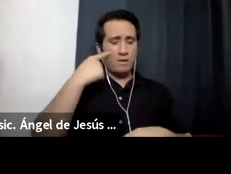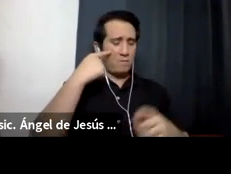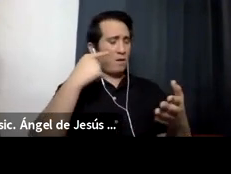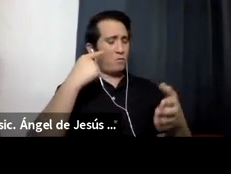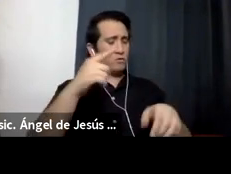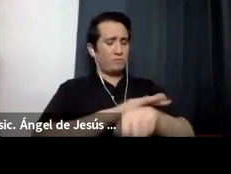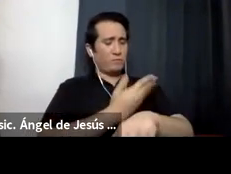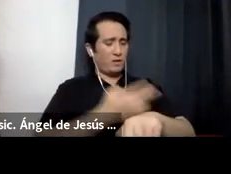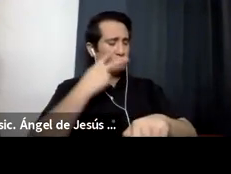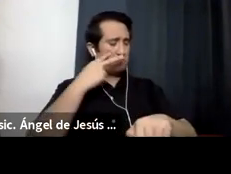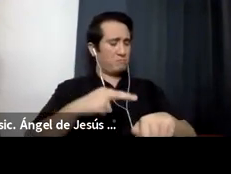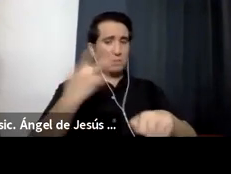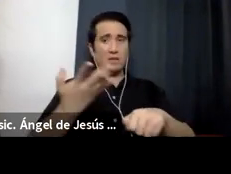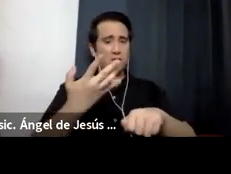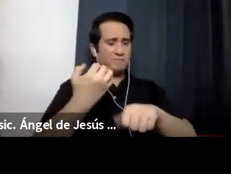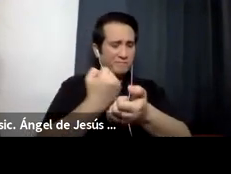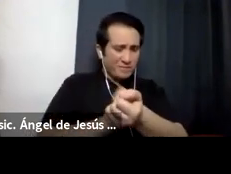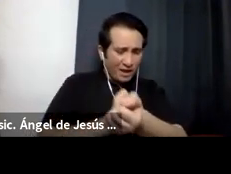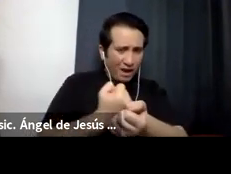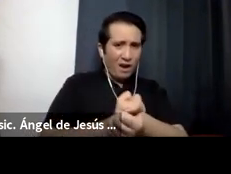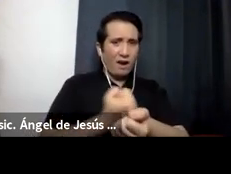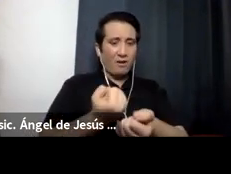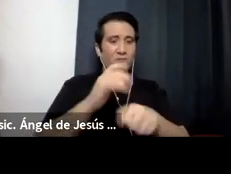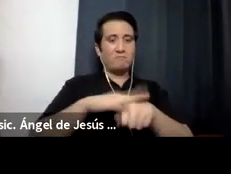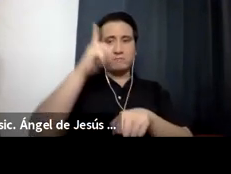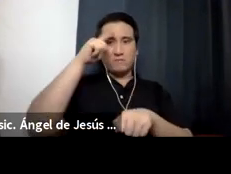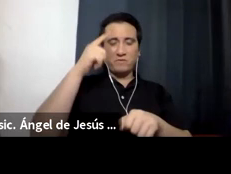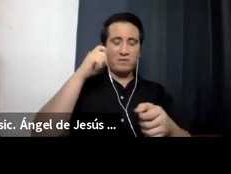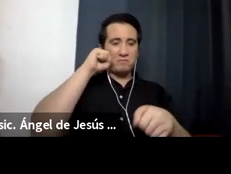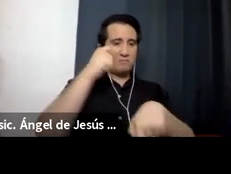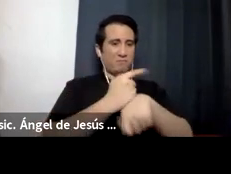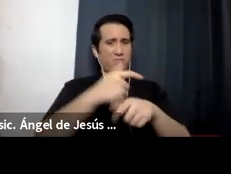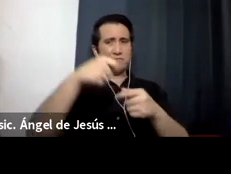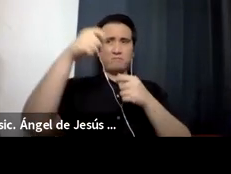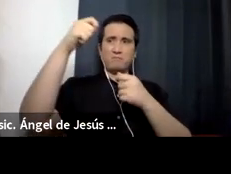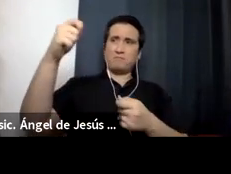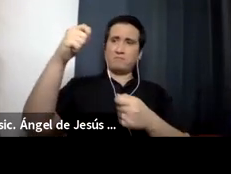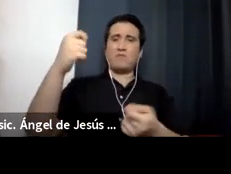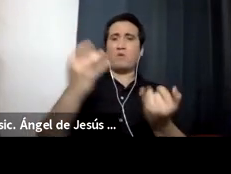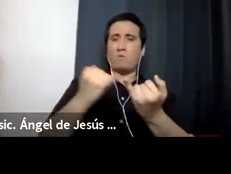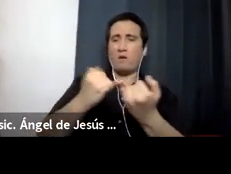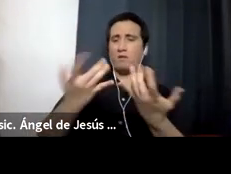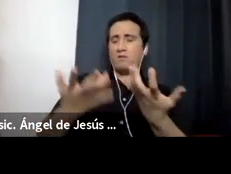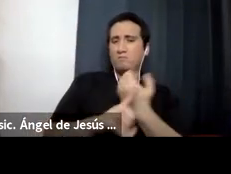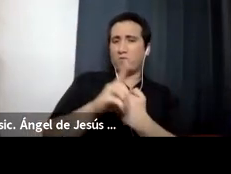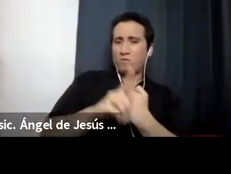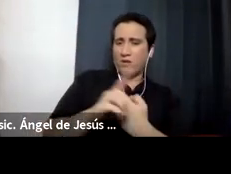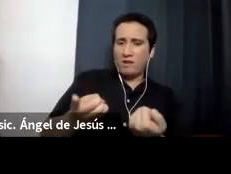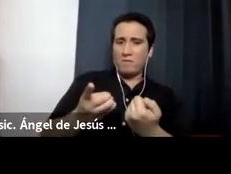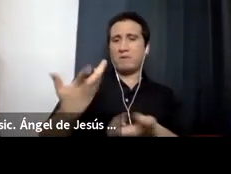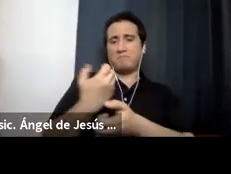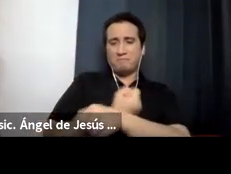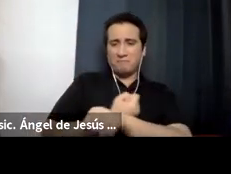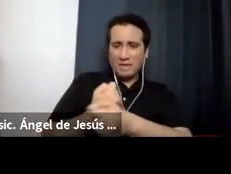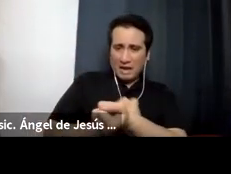será mucho más fácil, ¿no? Si nos quitamos el calcetín y lo vemos, que si hay algún tipo de secreción del pie o sangrado, pues será más